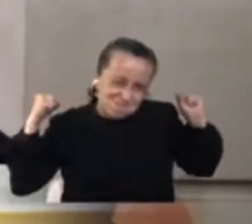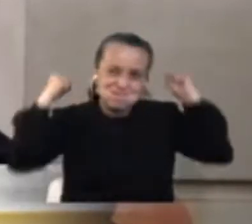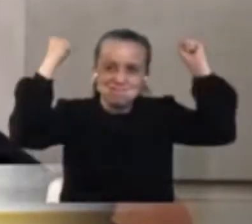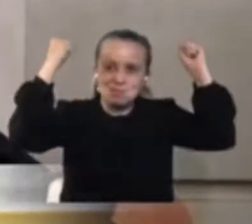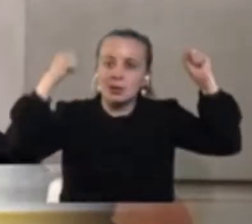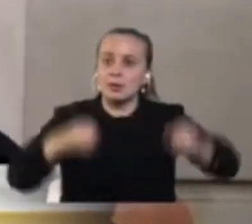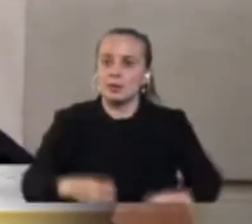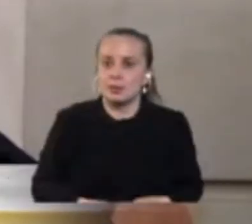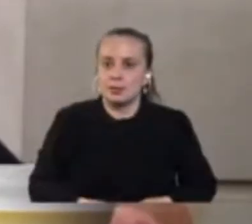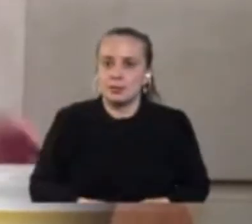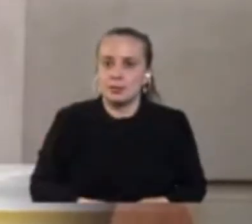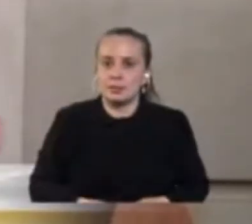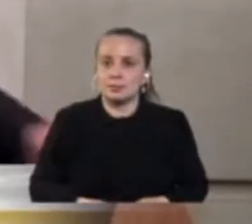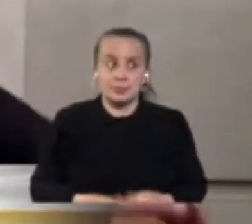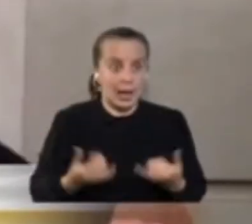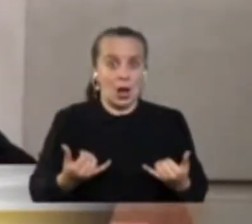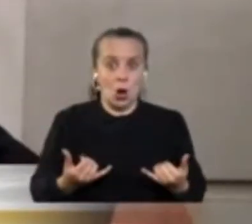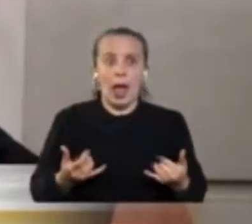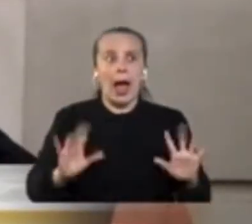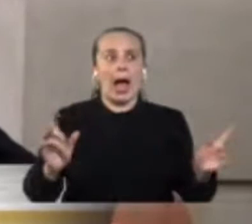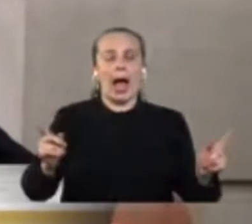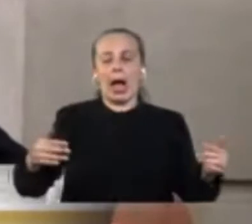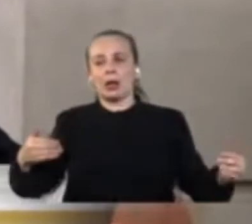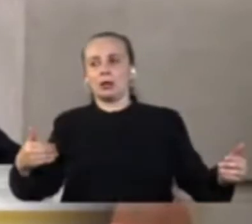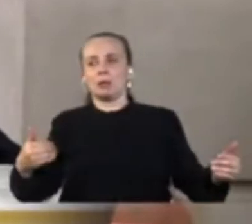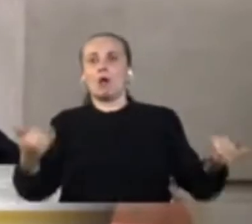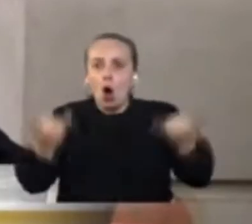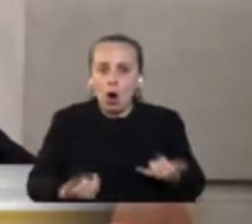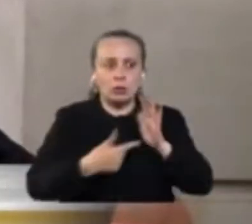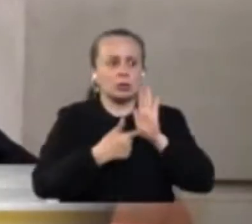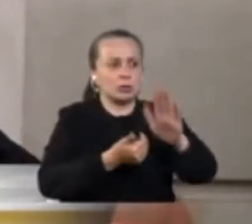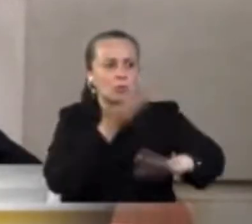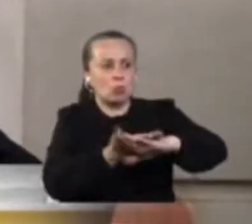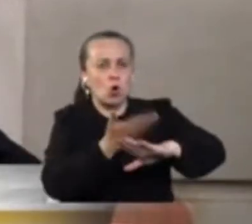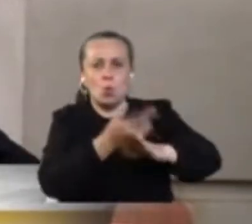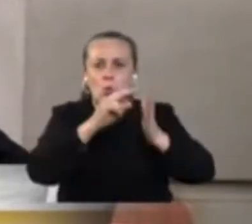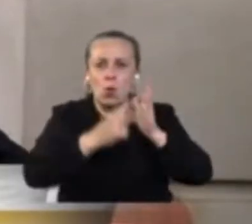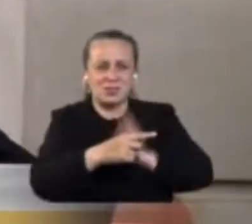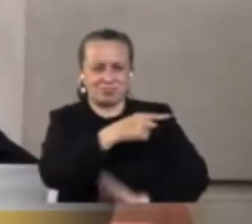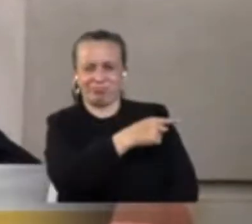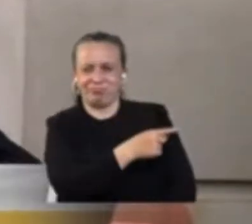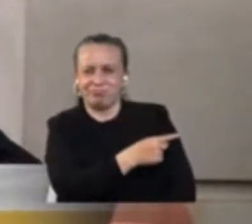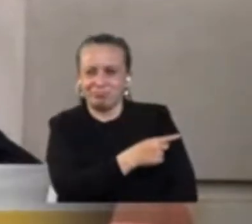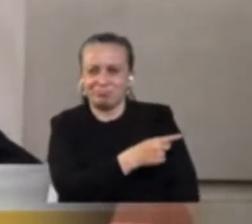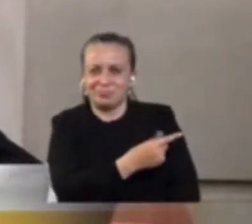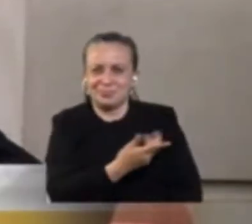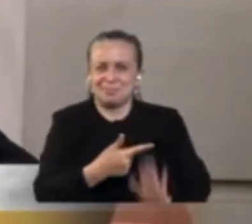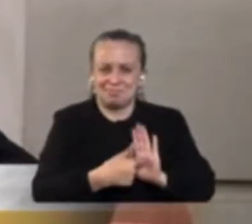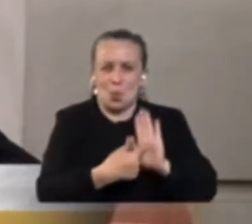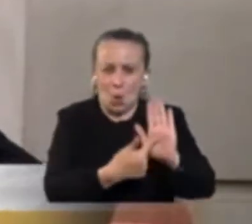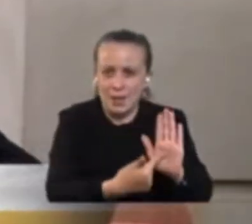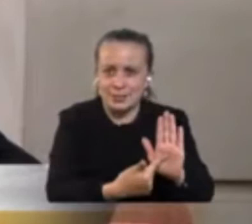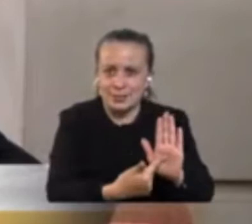Y retrocediendo, ahora presentan esta reforma tributaria. Cuando el país tiene la